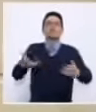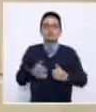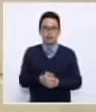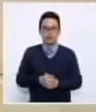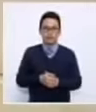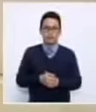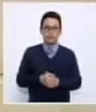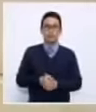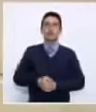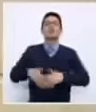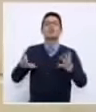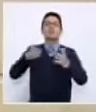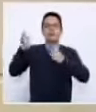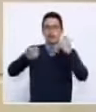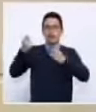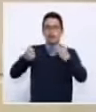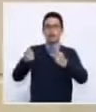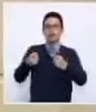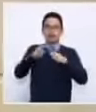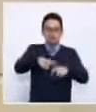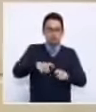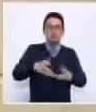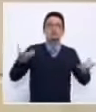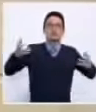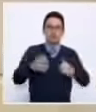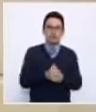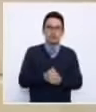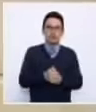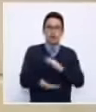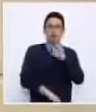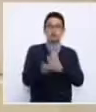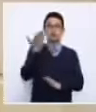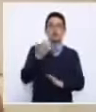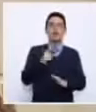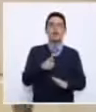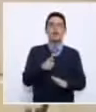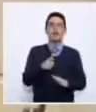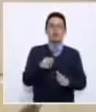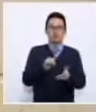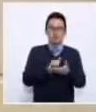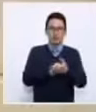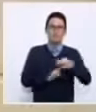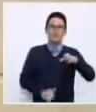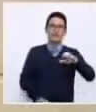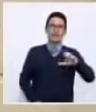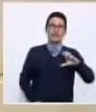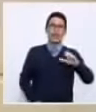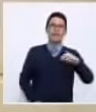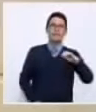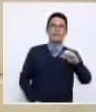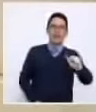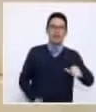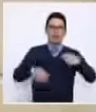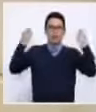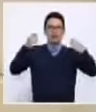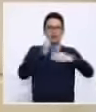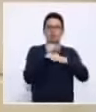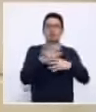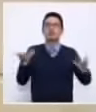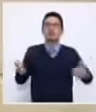está el mercadeo agropecuario? ¿Dónde está el aumento del consumo per cápita, la propaganda institucional? ¿Dónde han visto ustedes un